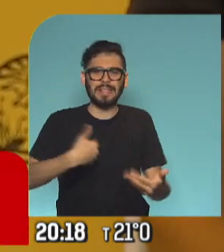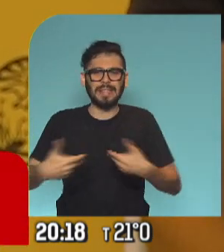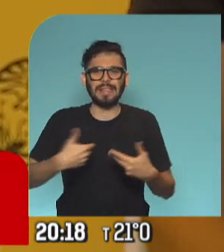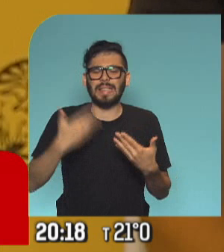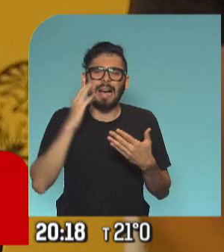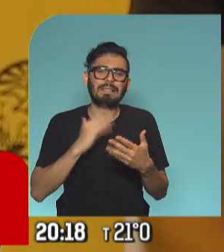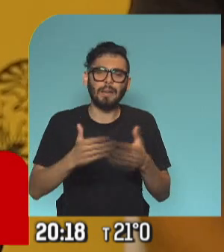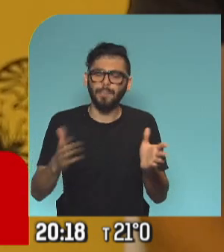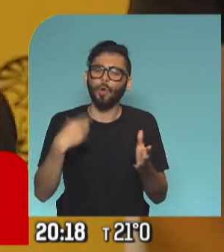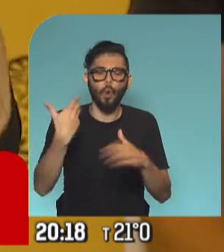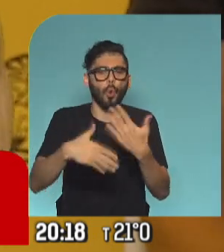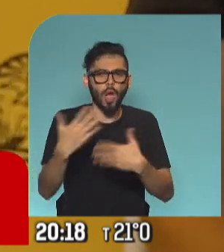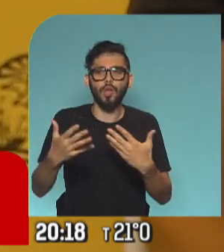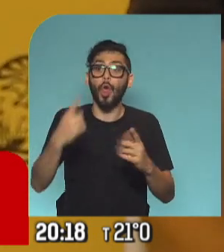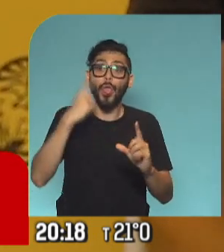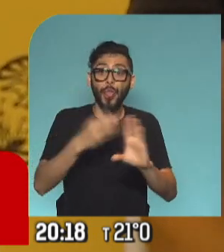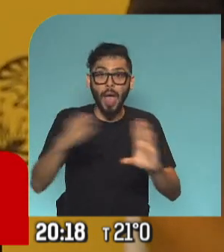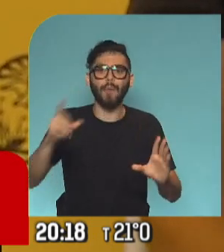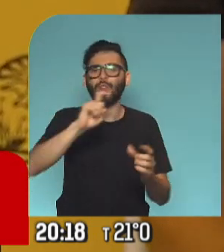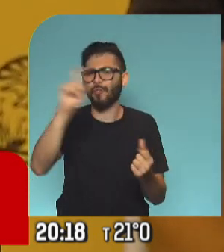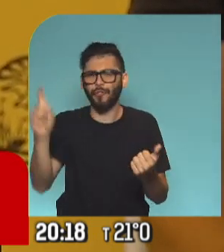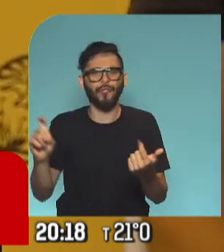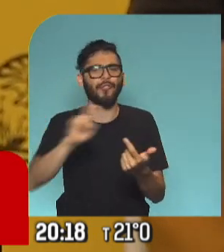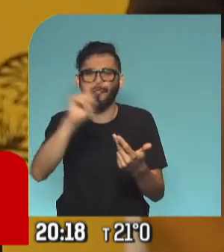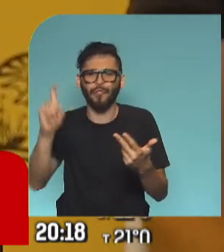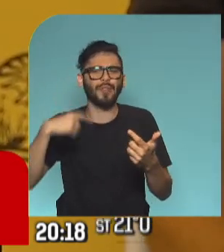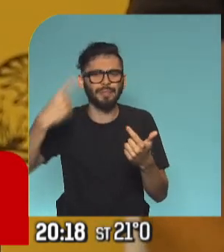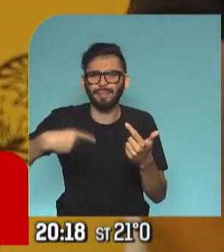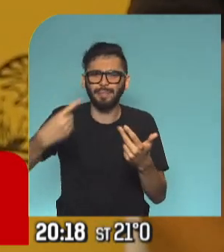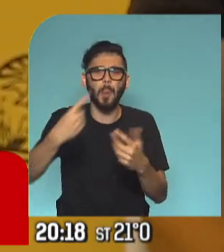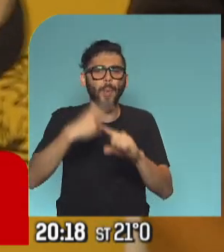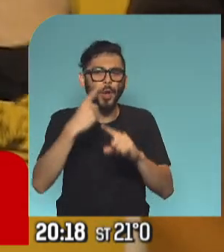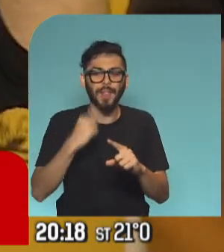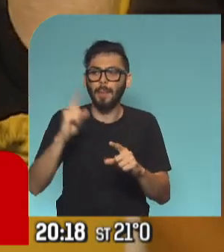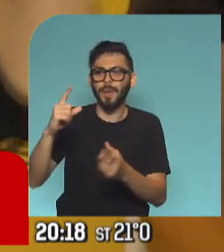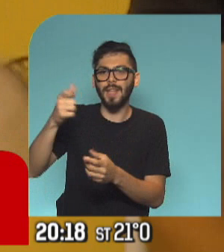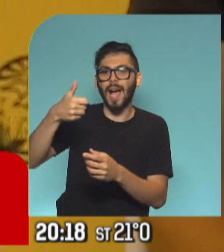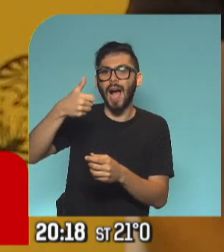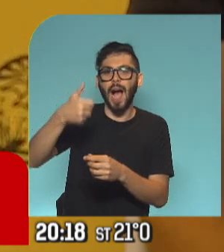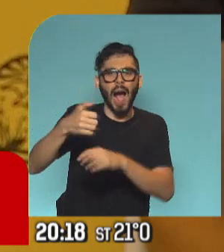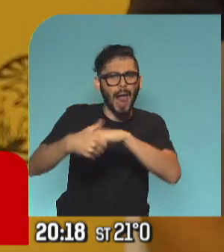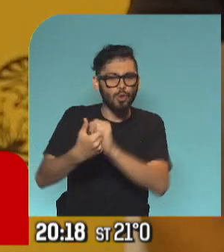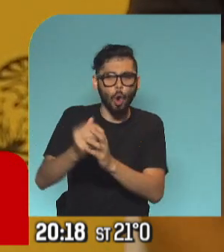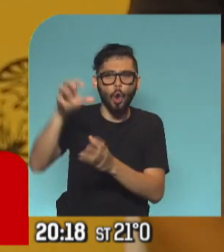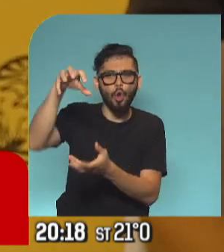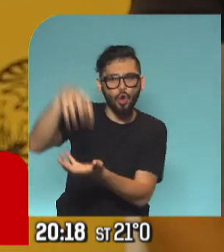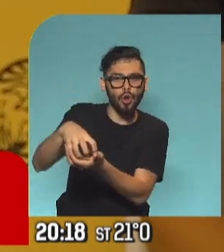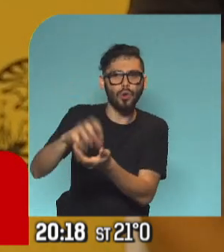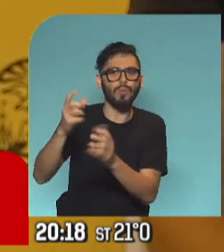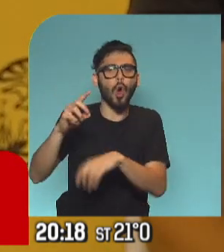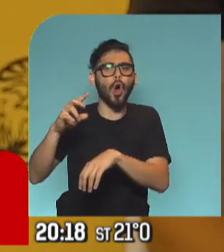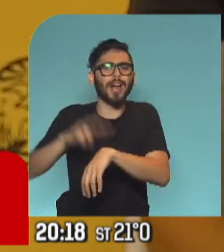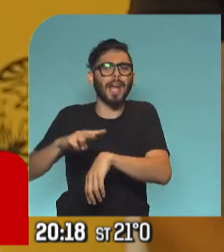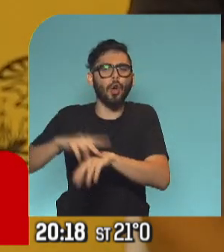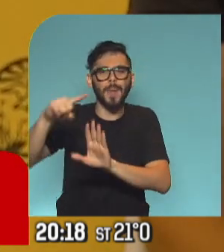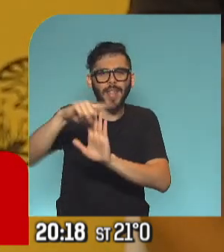a sanitizar los juegos varias veces por día, poner dispensers de alcohol y recomendaciones muy claras en cada una de las plazas.